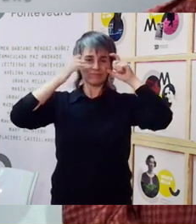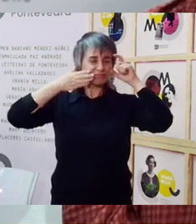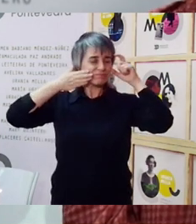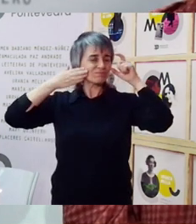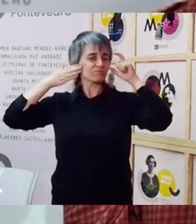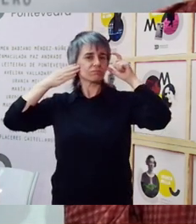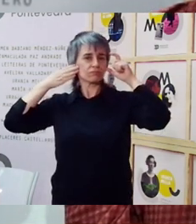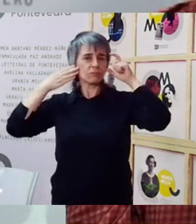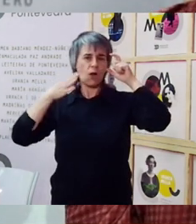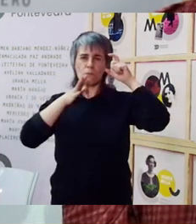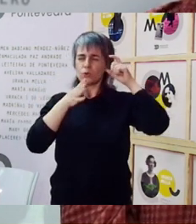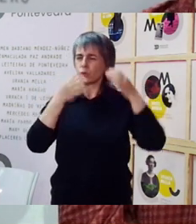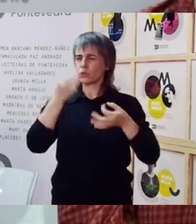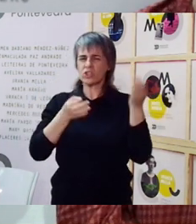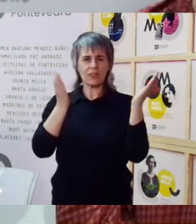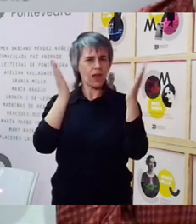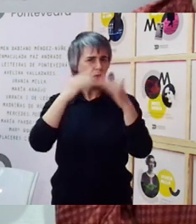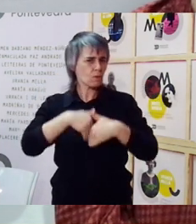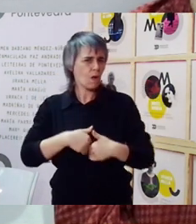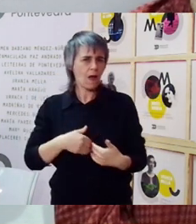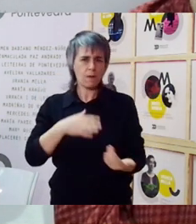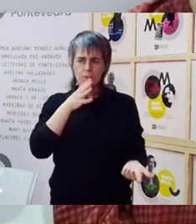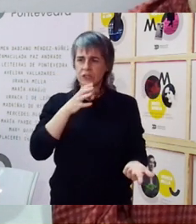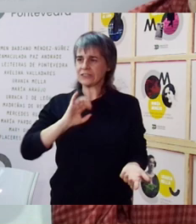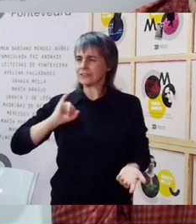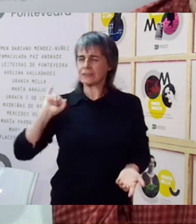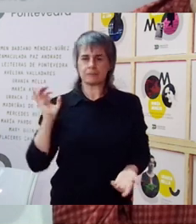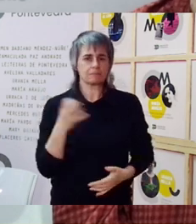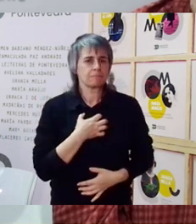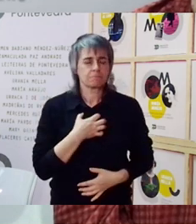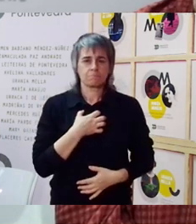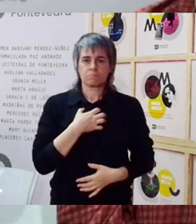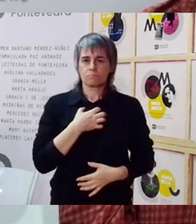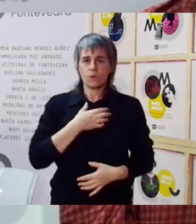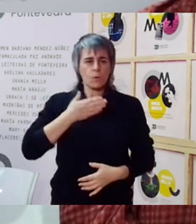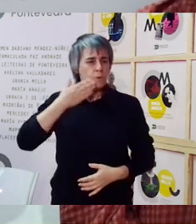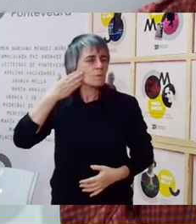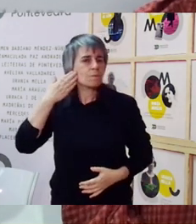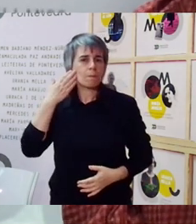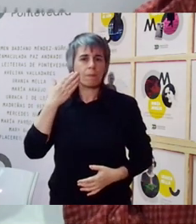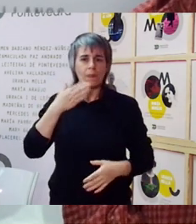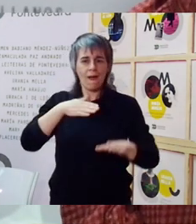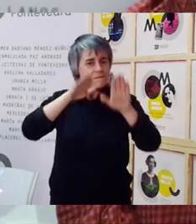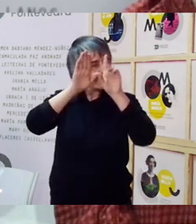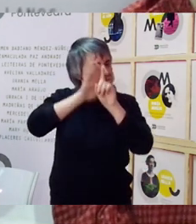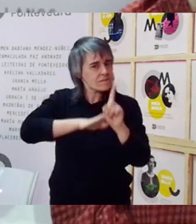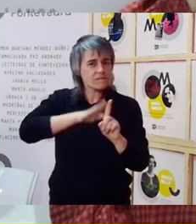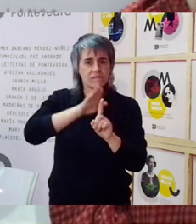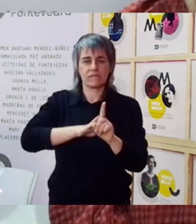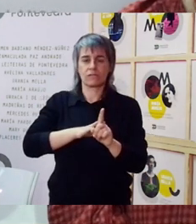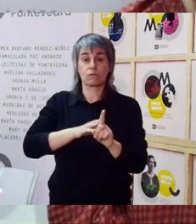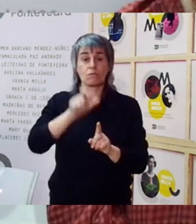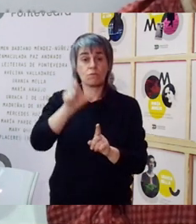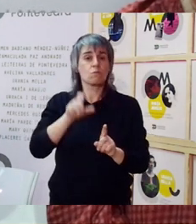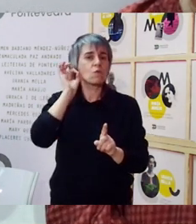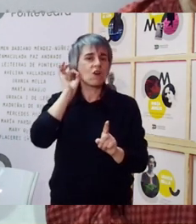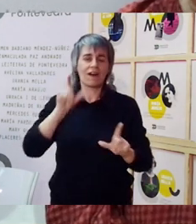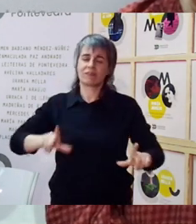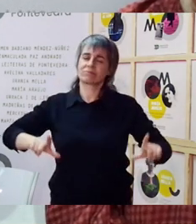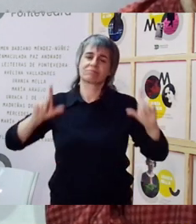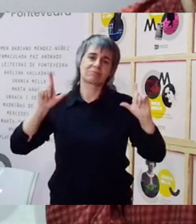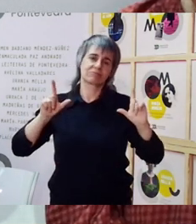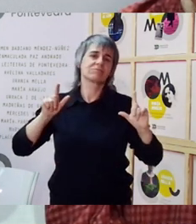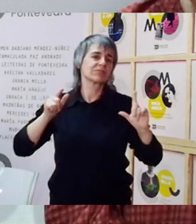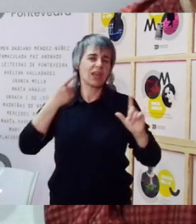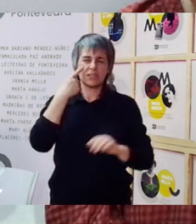de injusticia, de impotencia, de valor, de orgullo e admiración por esa muller extraordinaria,